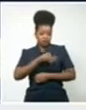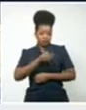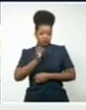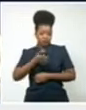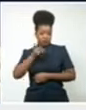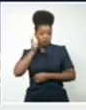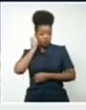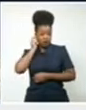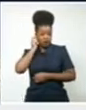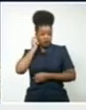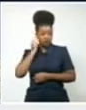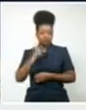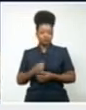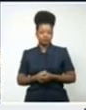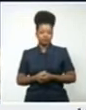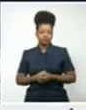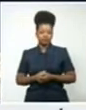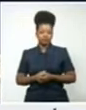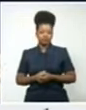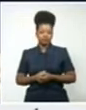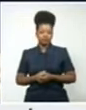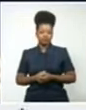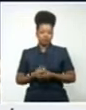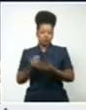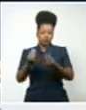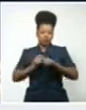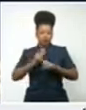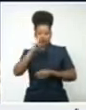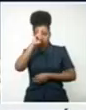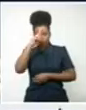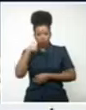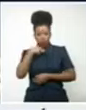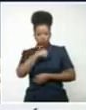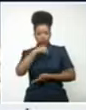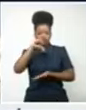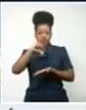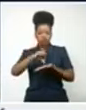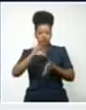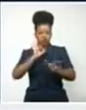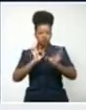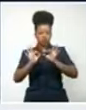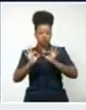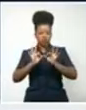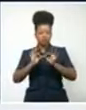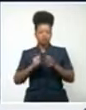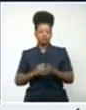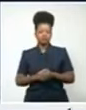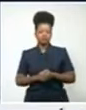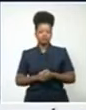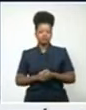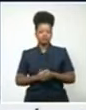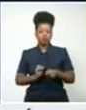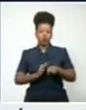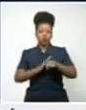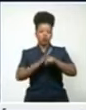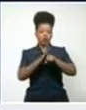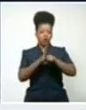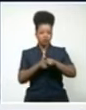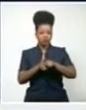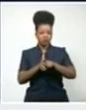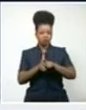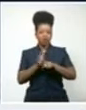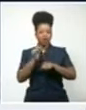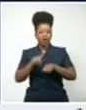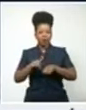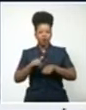que nos envió hoy el doctor Regalado del Centro de Seguridad Biológica, el coronavirus ha encontrado nuevos nichos.